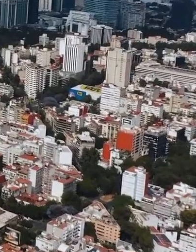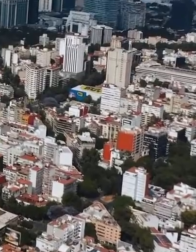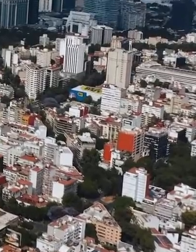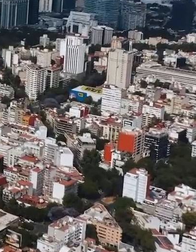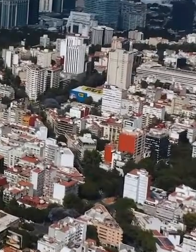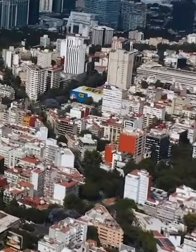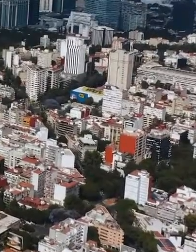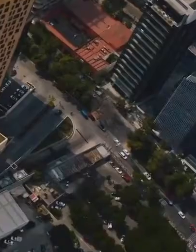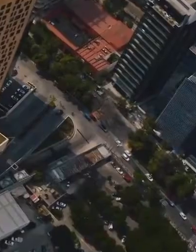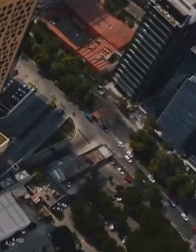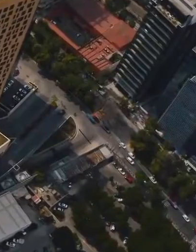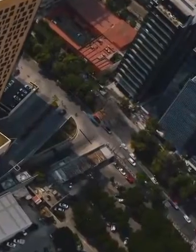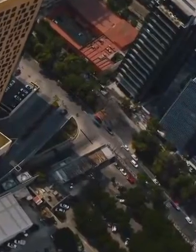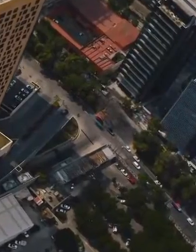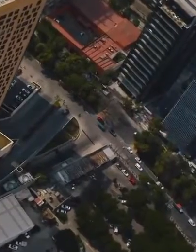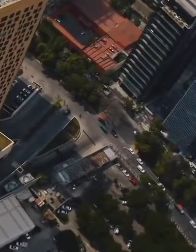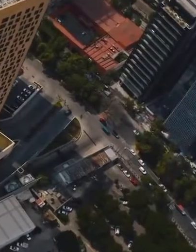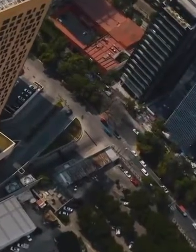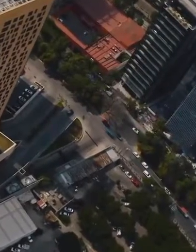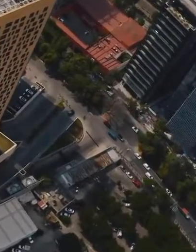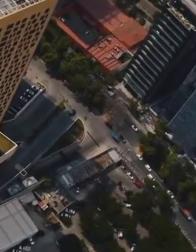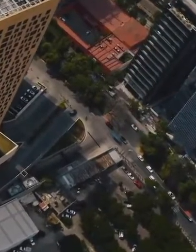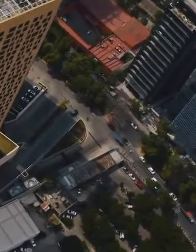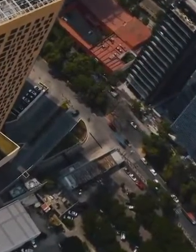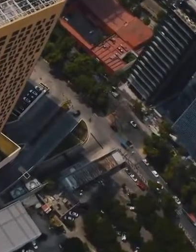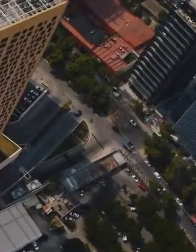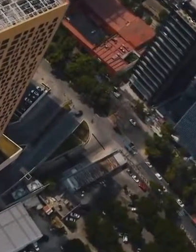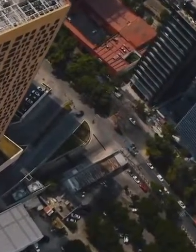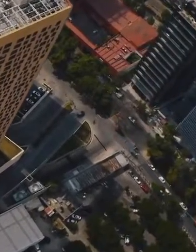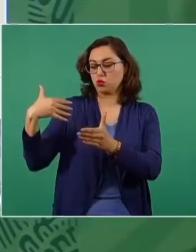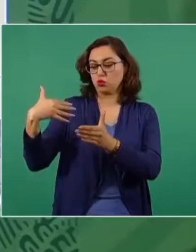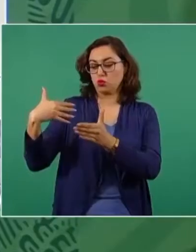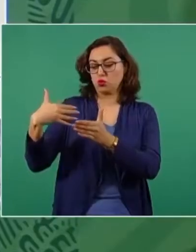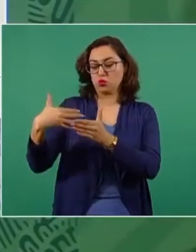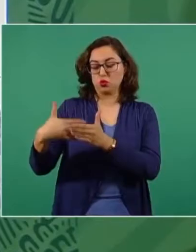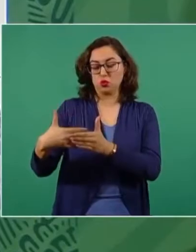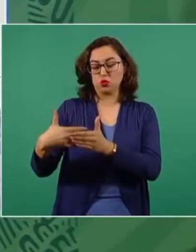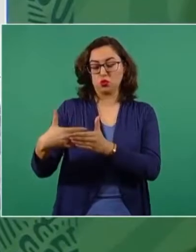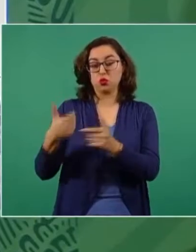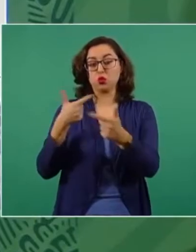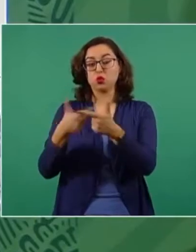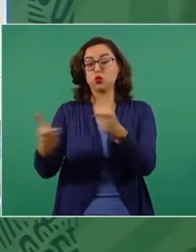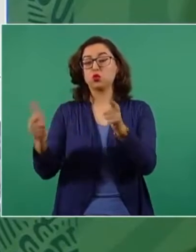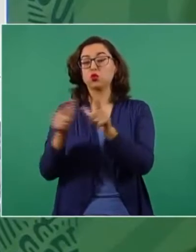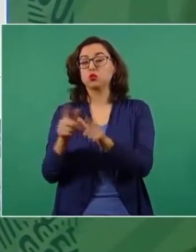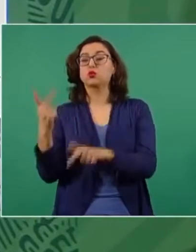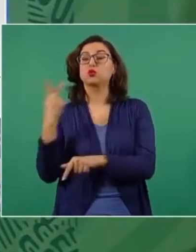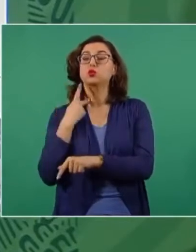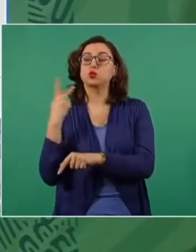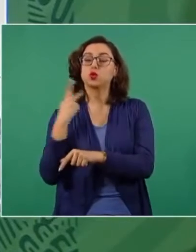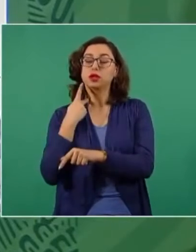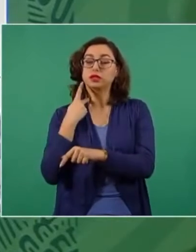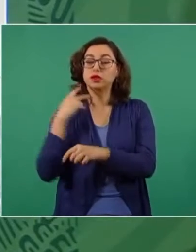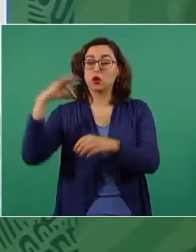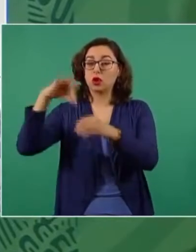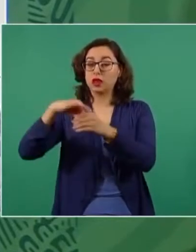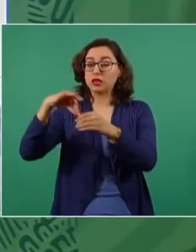un partido en el gobierno, en una elección intermedia, en 20 años,